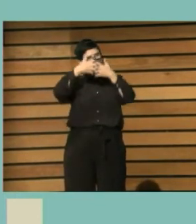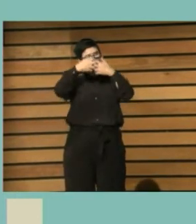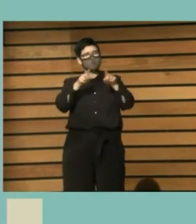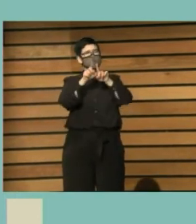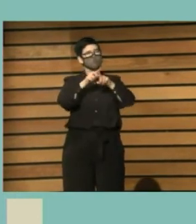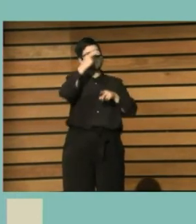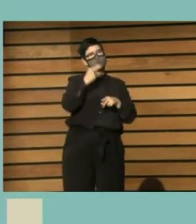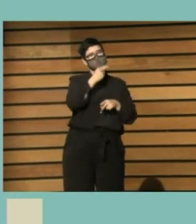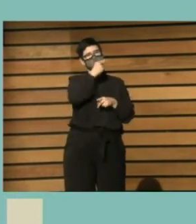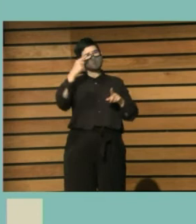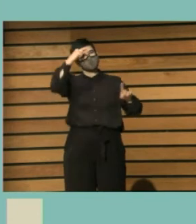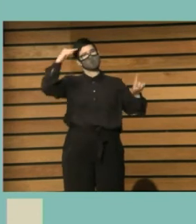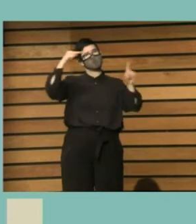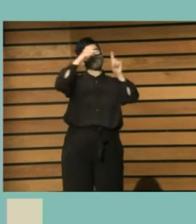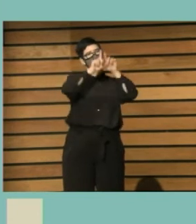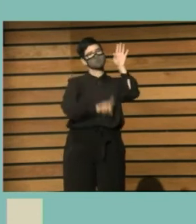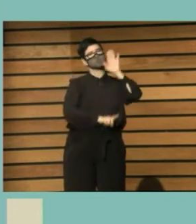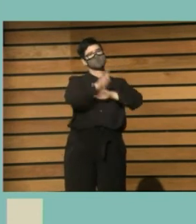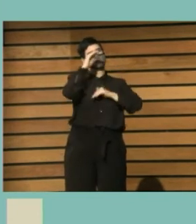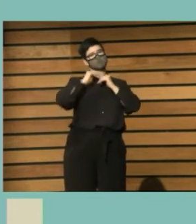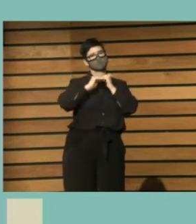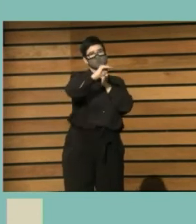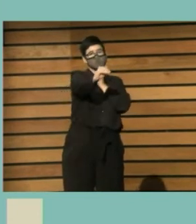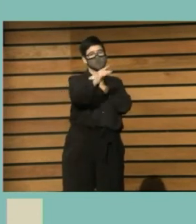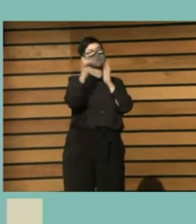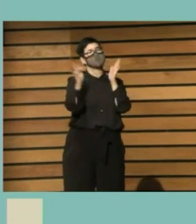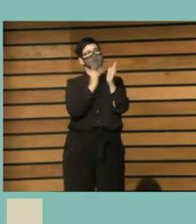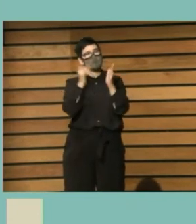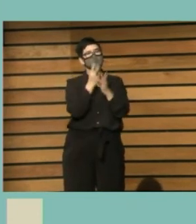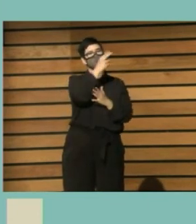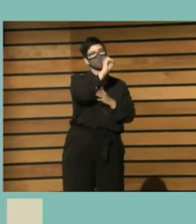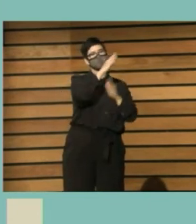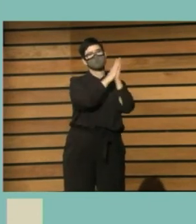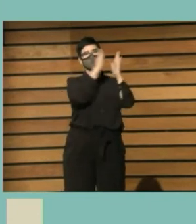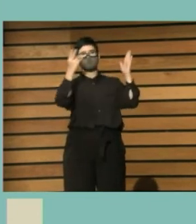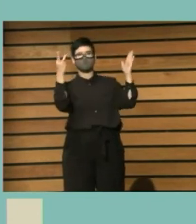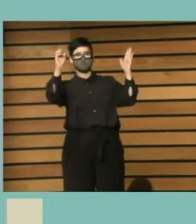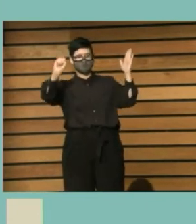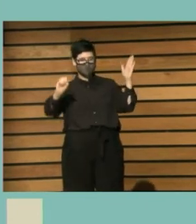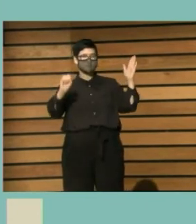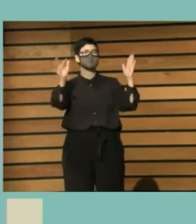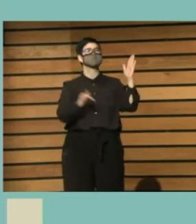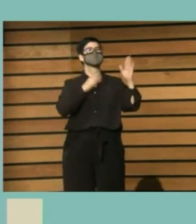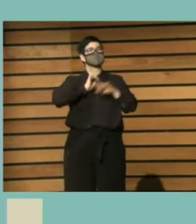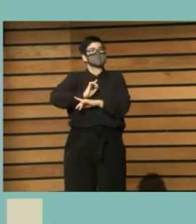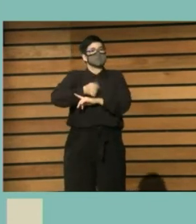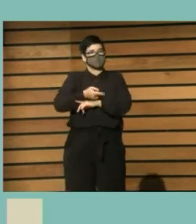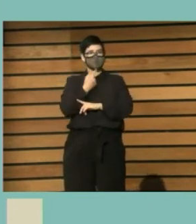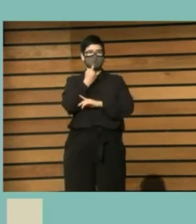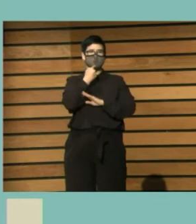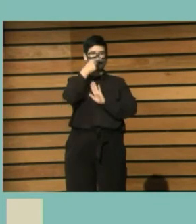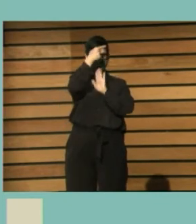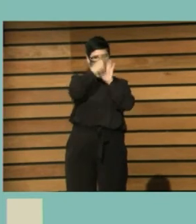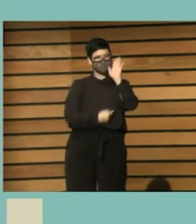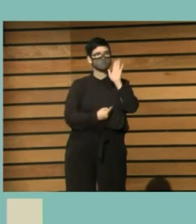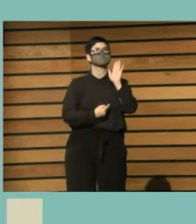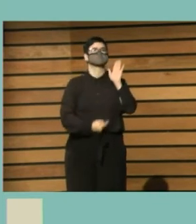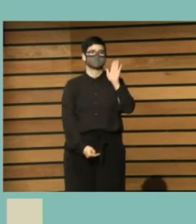con los Objetivos de Desarrollo Sostenible y de la Agenda 2030 y al mandato que pone. En este